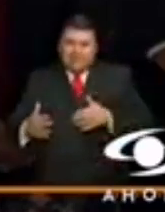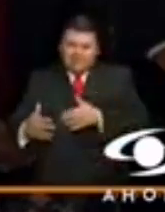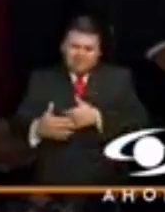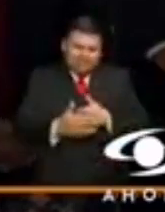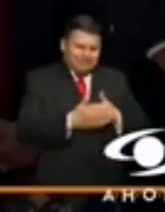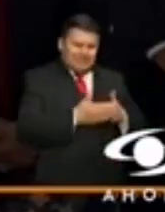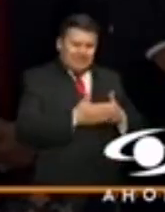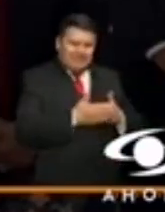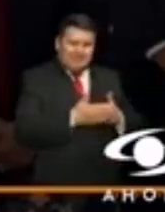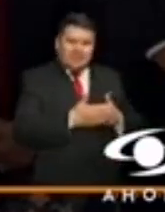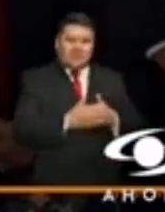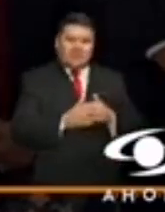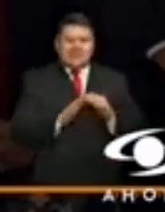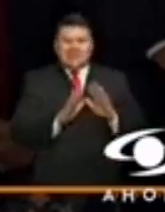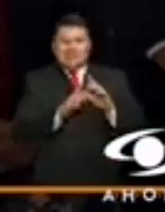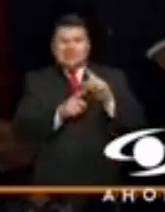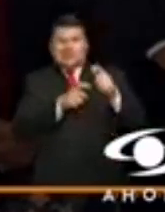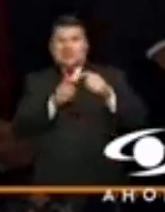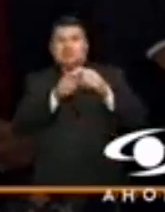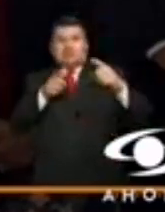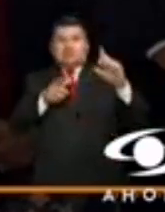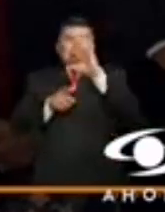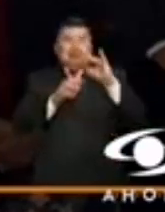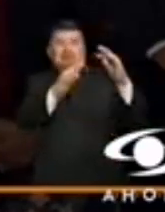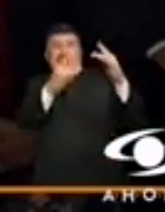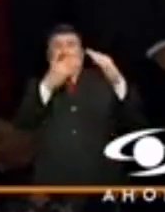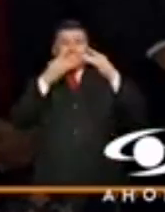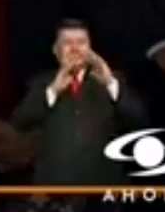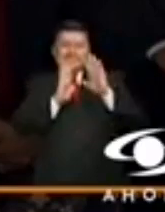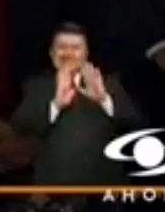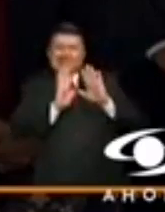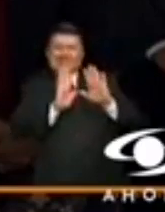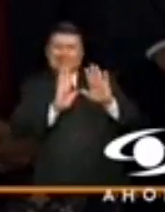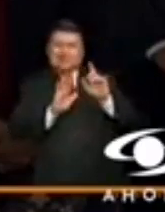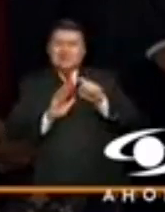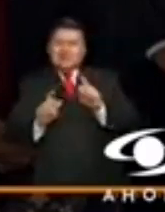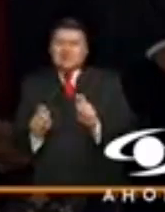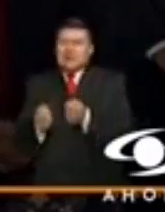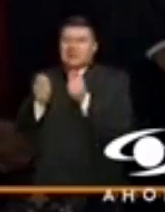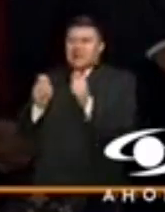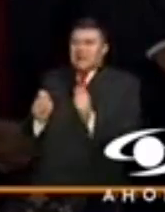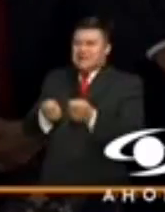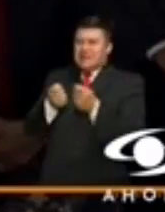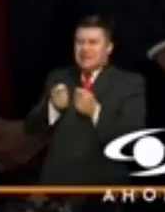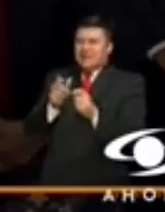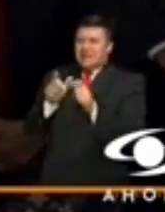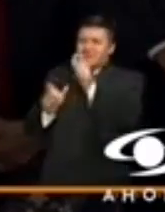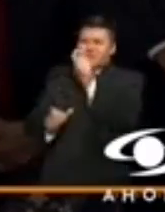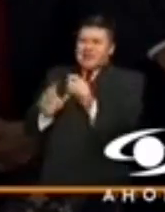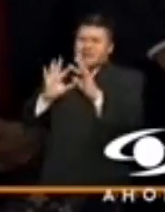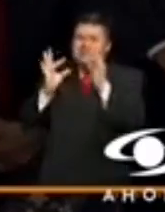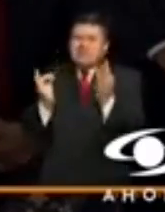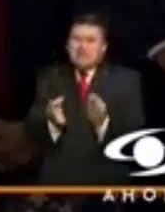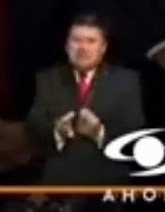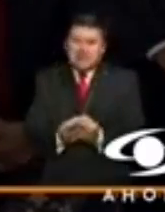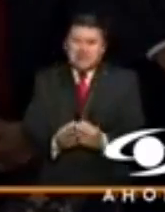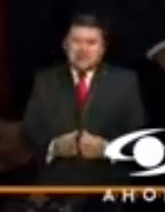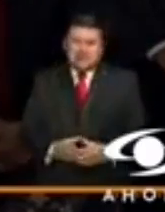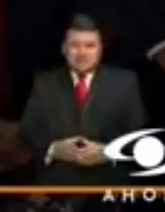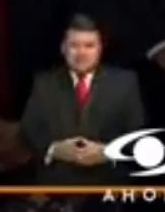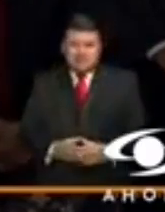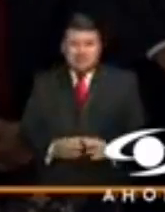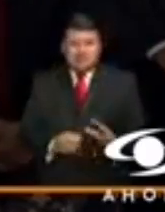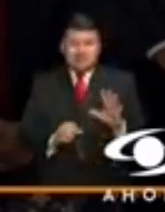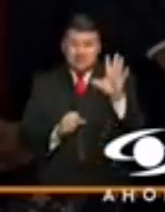Si frenamos la propagación de este virus, estamos salvando muchas familias.